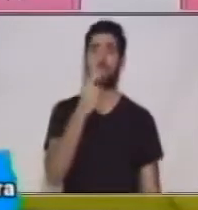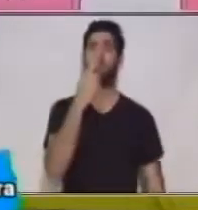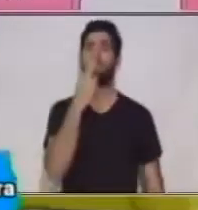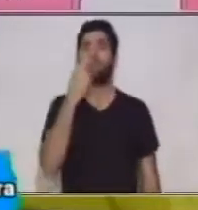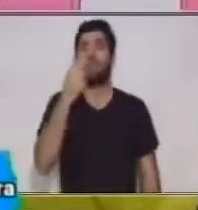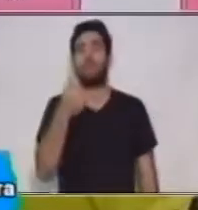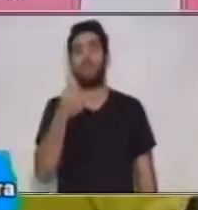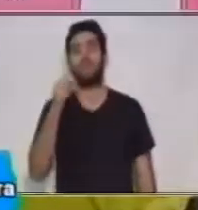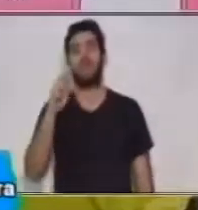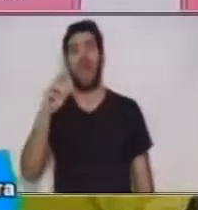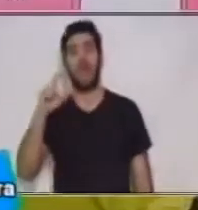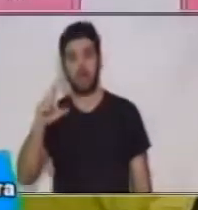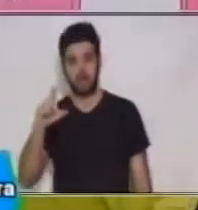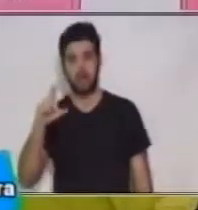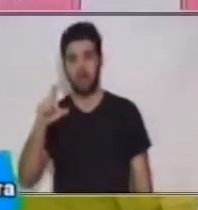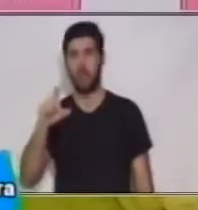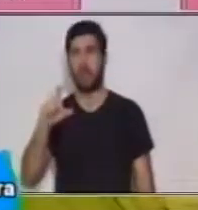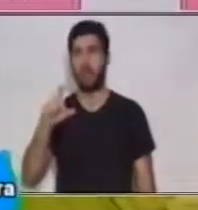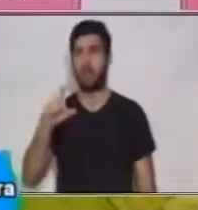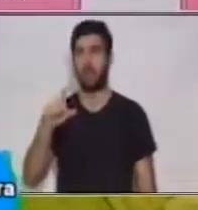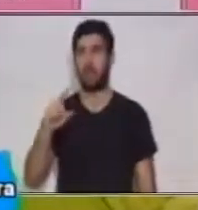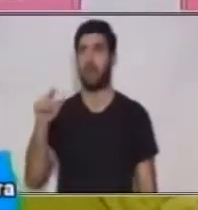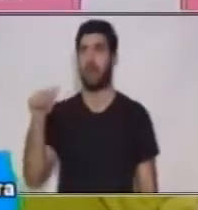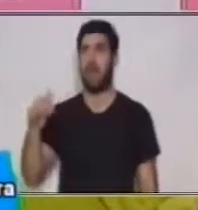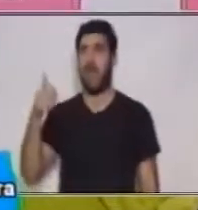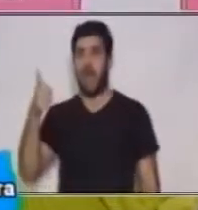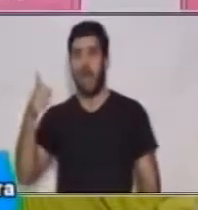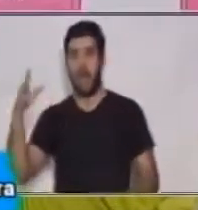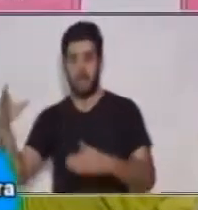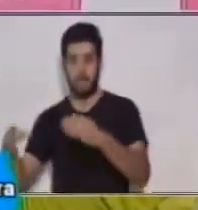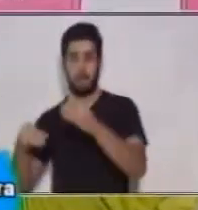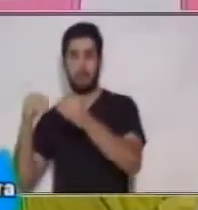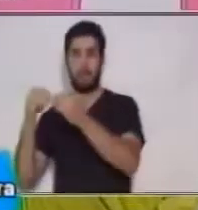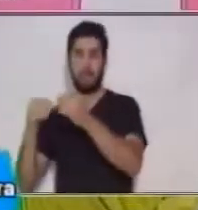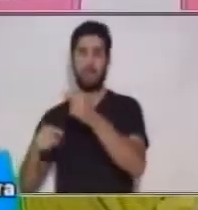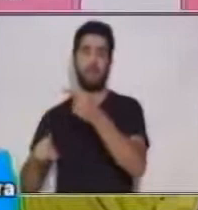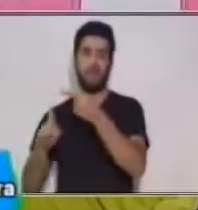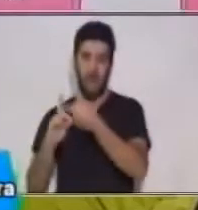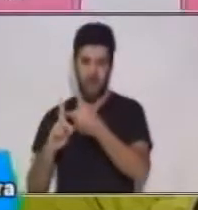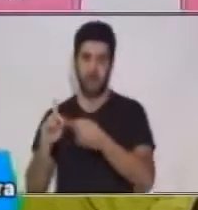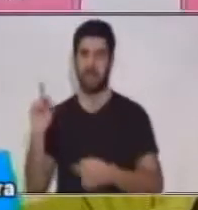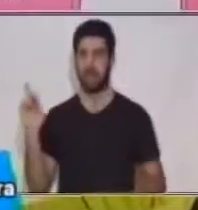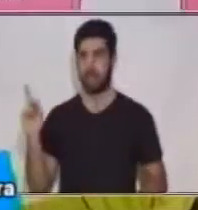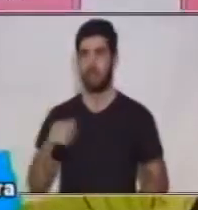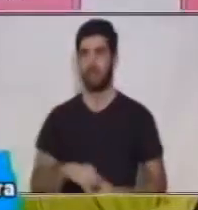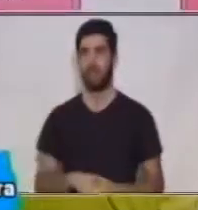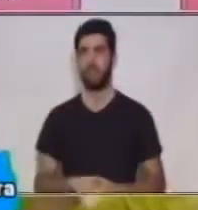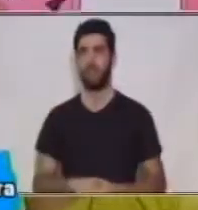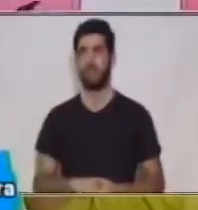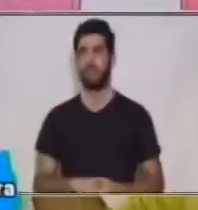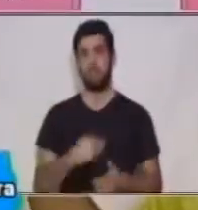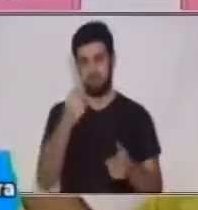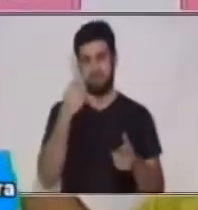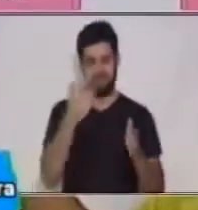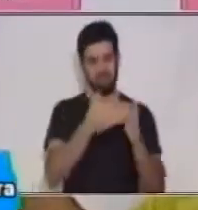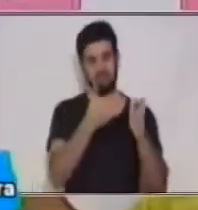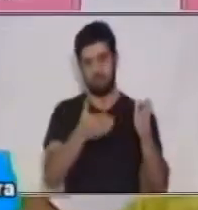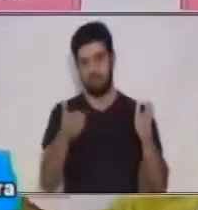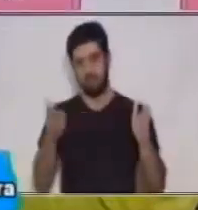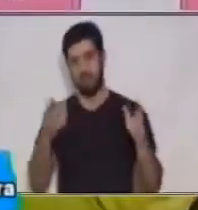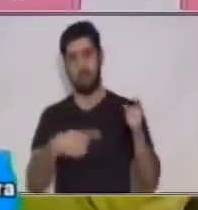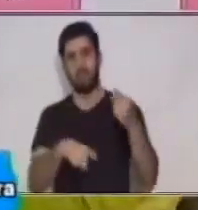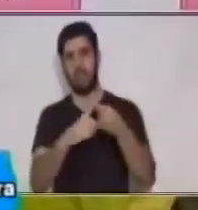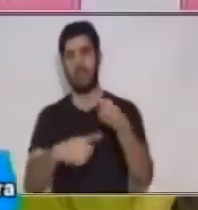palabra base o raíz, y le agregamos un morfema A para charca. Y podemos agregarle